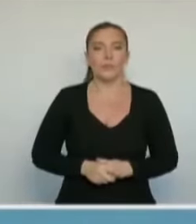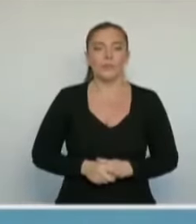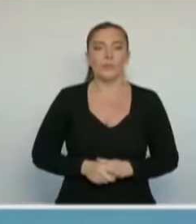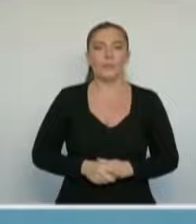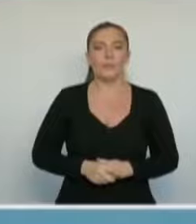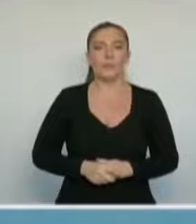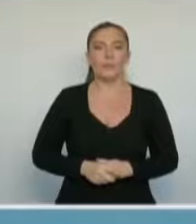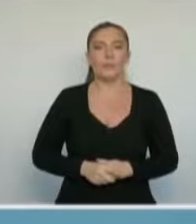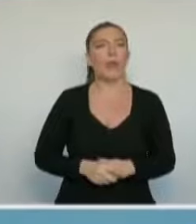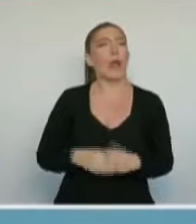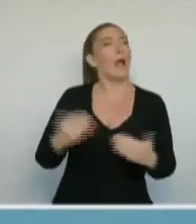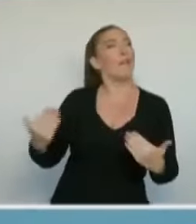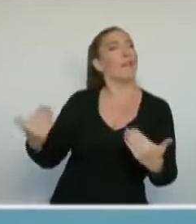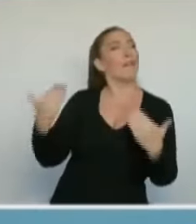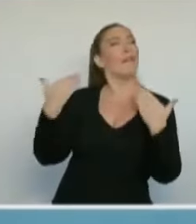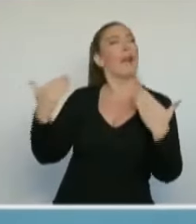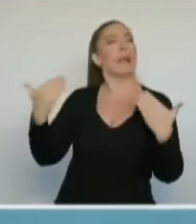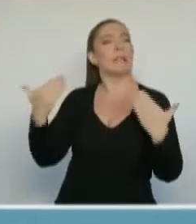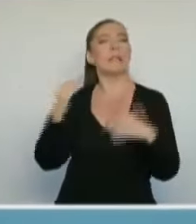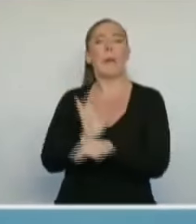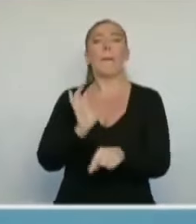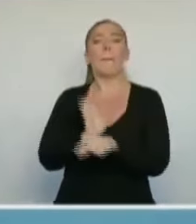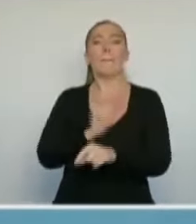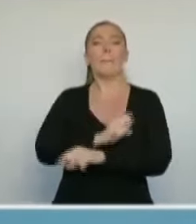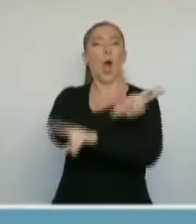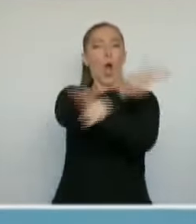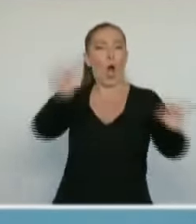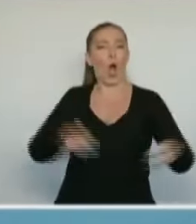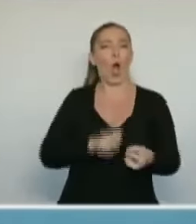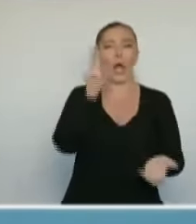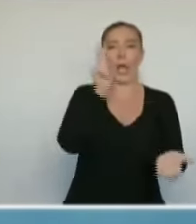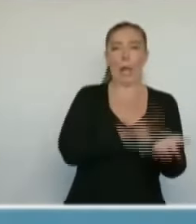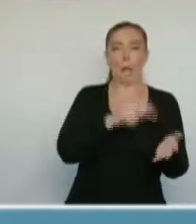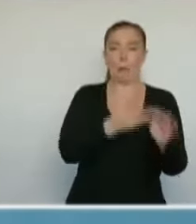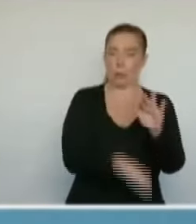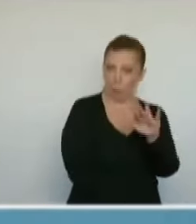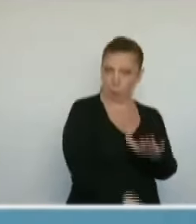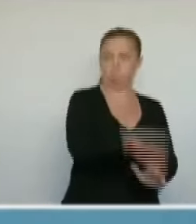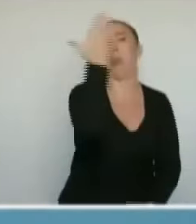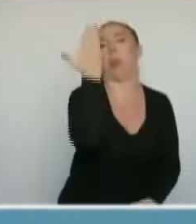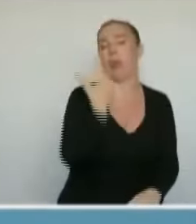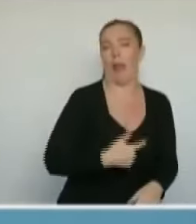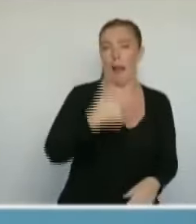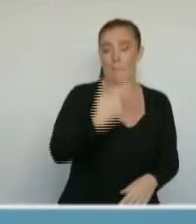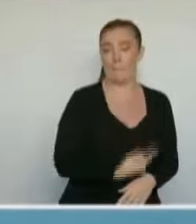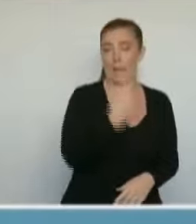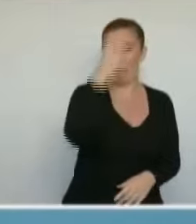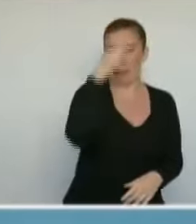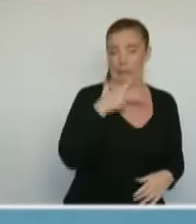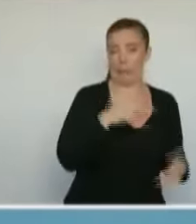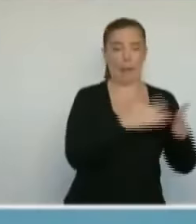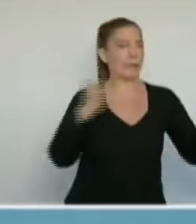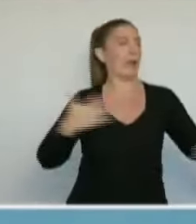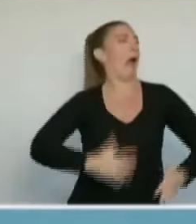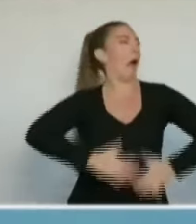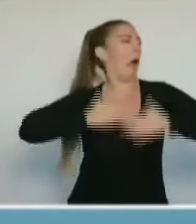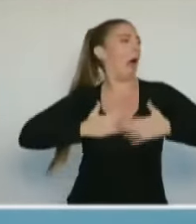congratularse por el déficit público, por el superávit público del primer trimestre y bueno, y resulta que